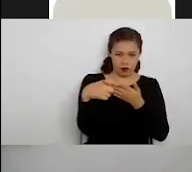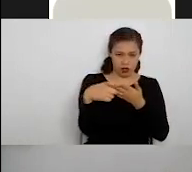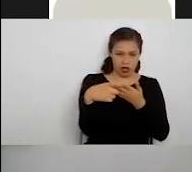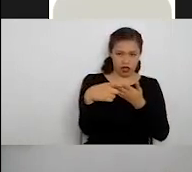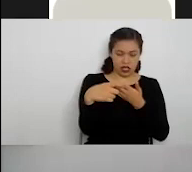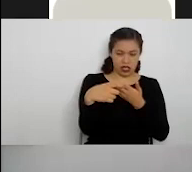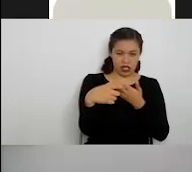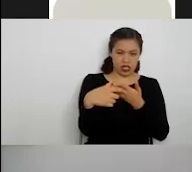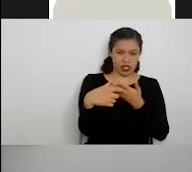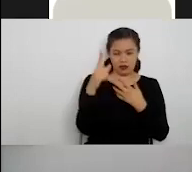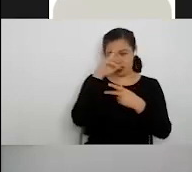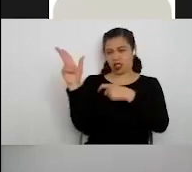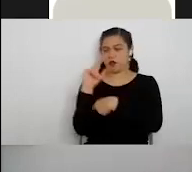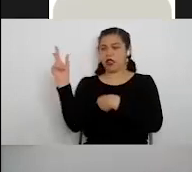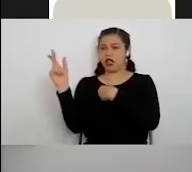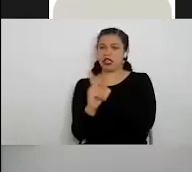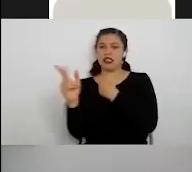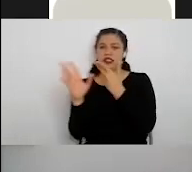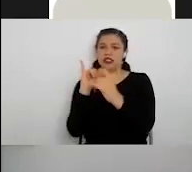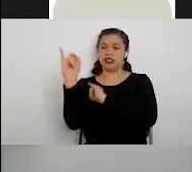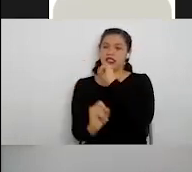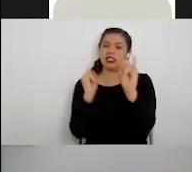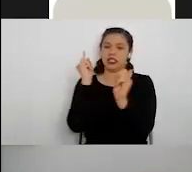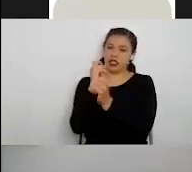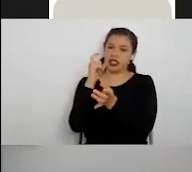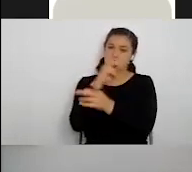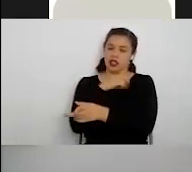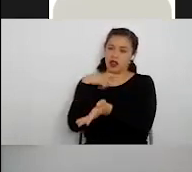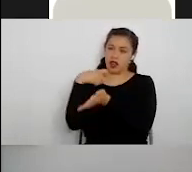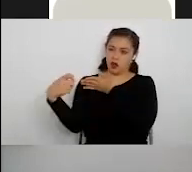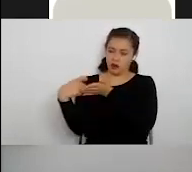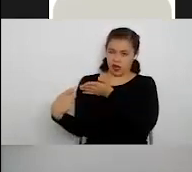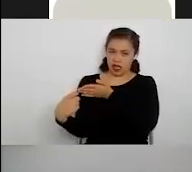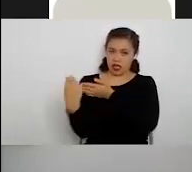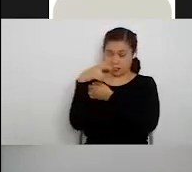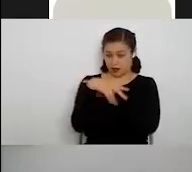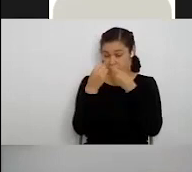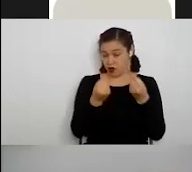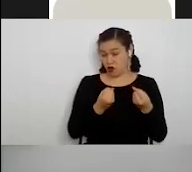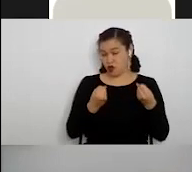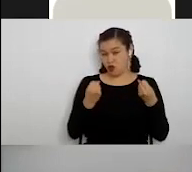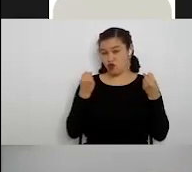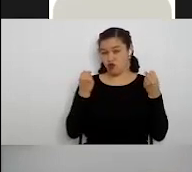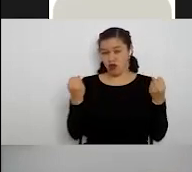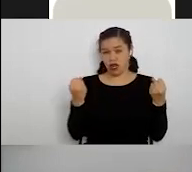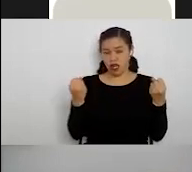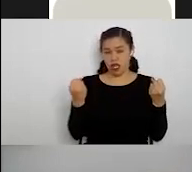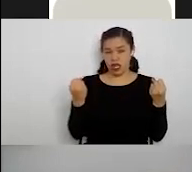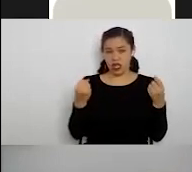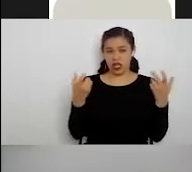que contratan deuda en los mercados internacionales, pues te dice que es fuerte el impacto. Esto le llaman